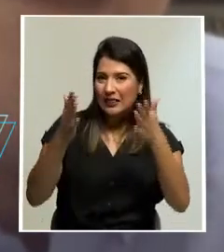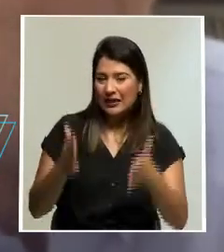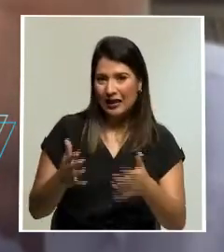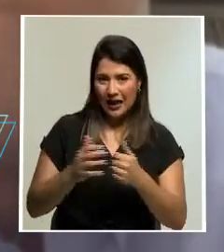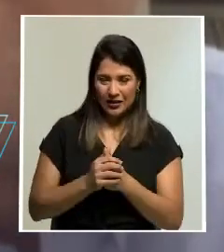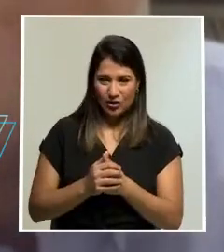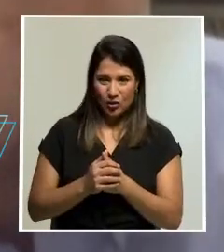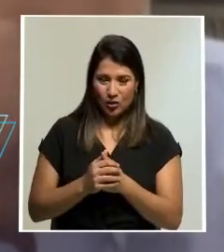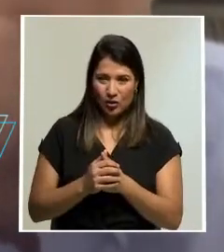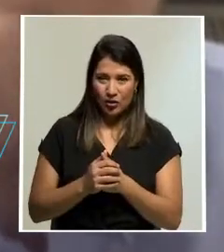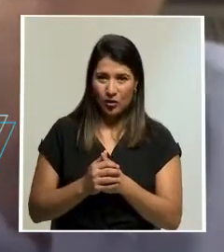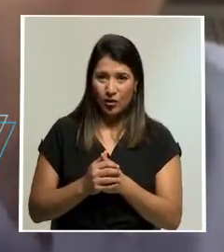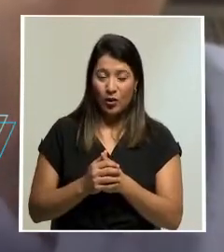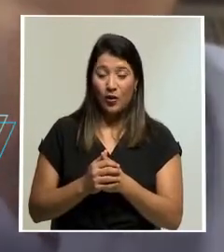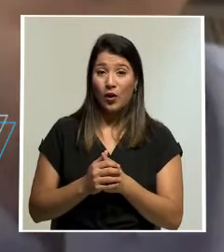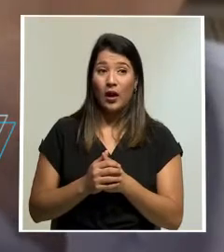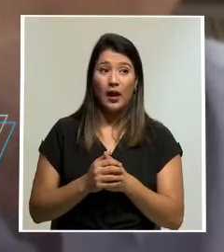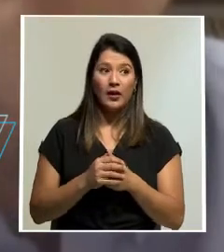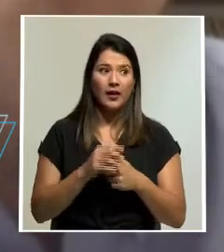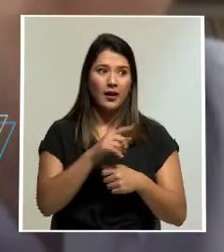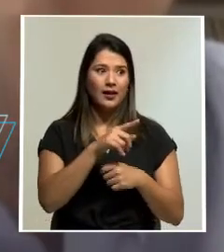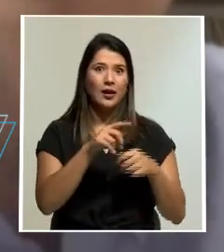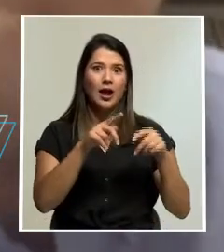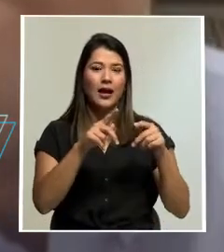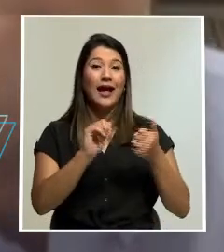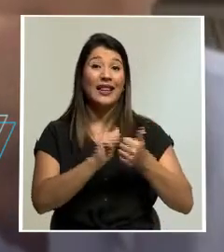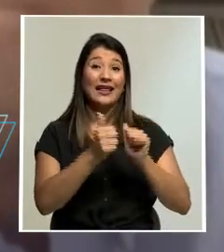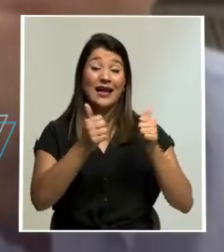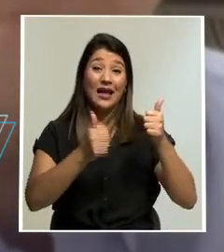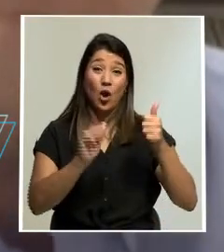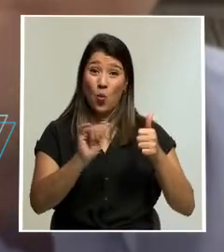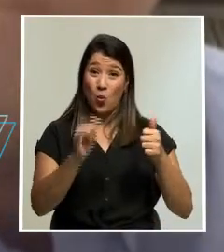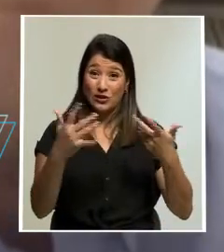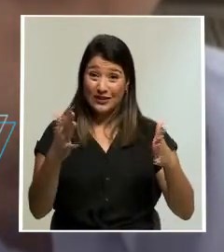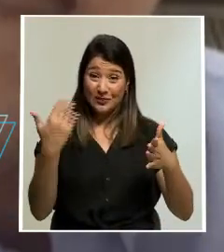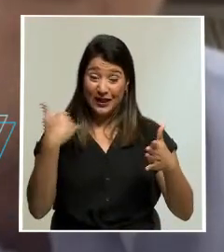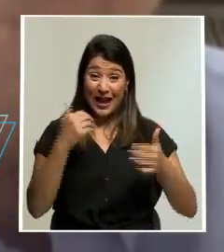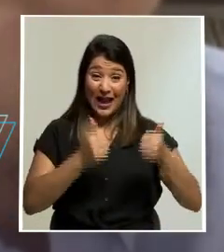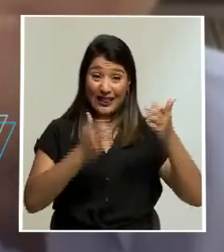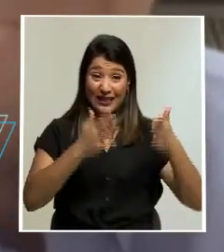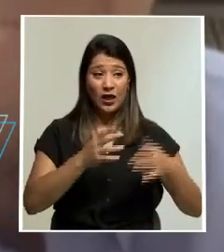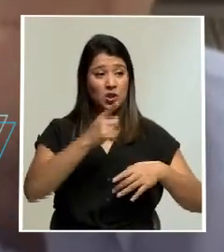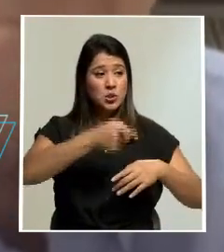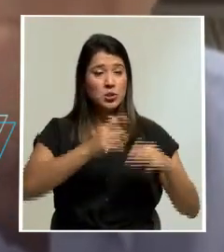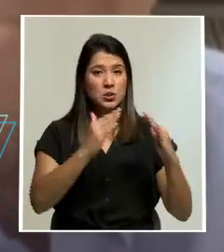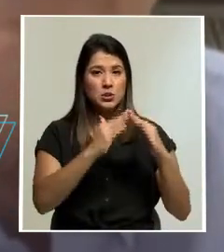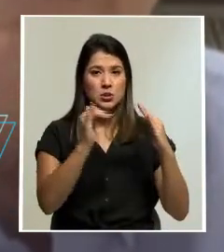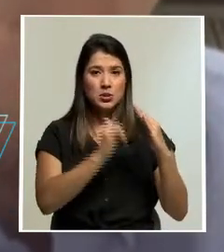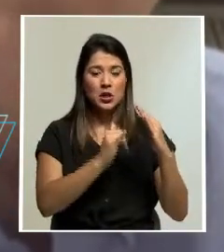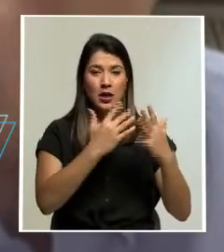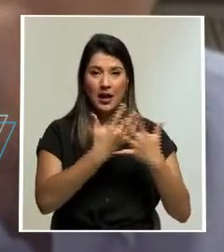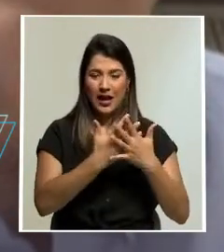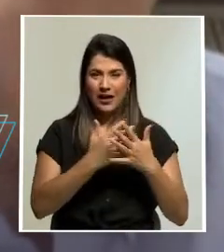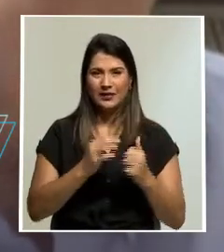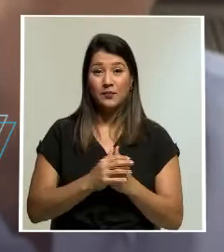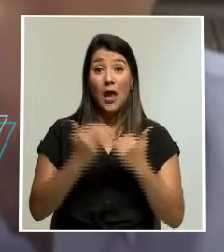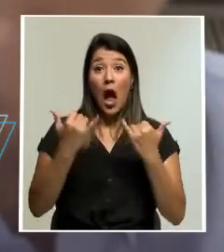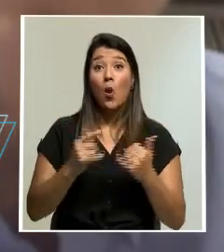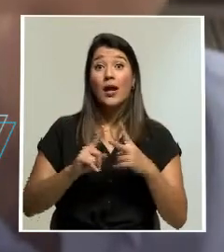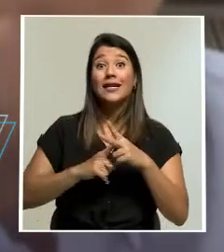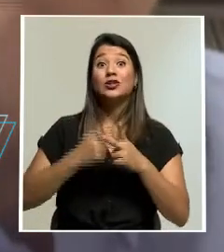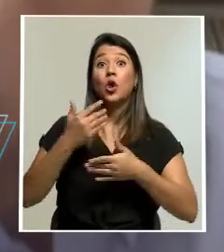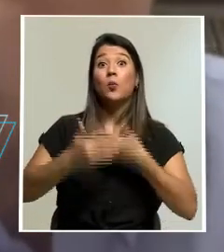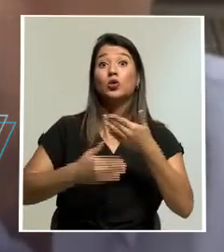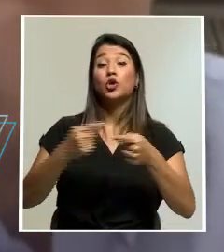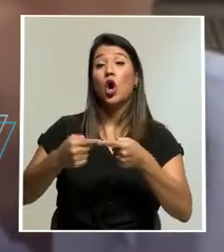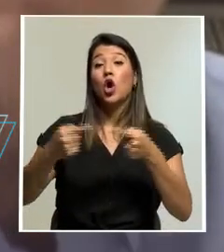están prácticamente casa por cárcel. Ahora hay un nuevo proceso que se inició la semana pasada contra la Fundación